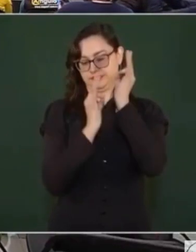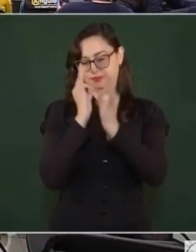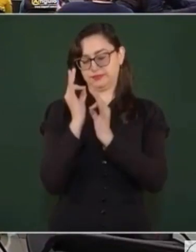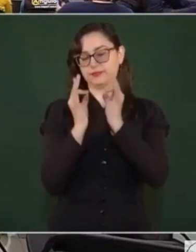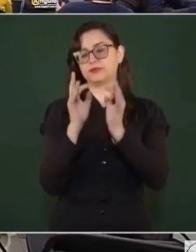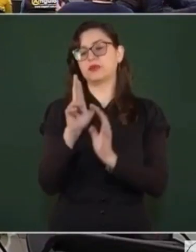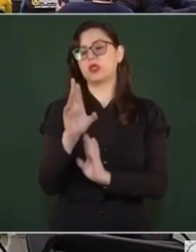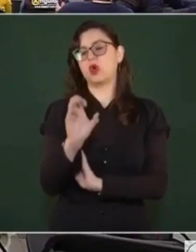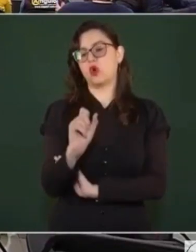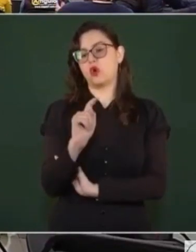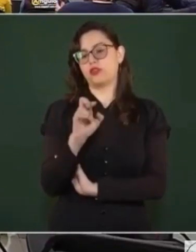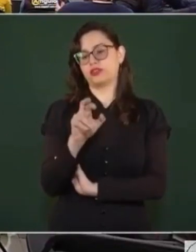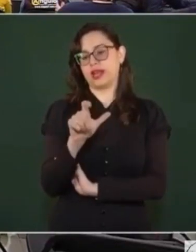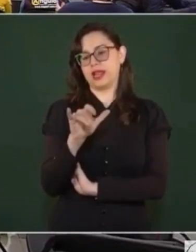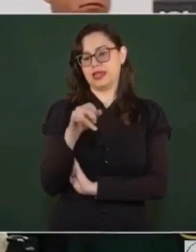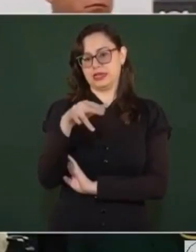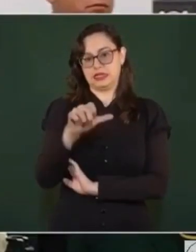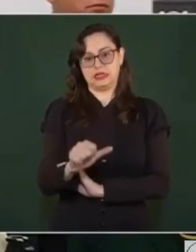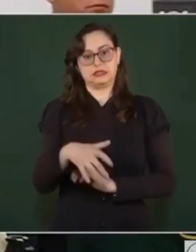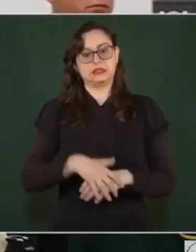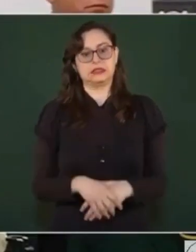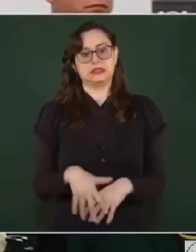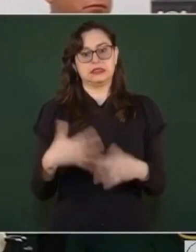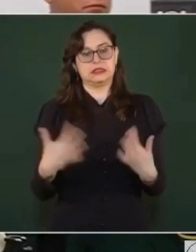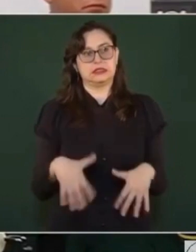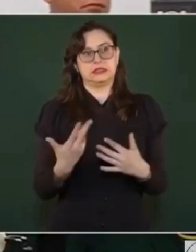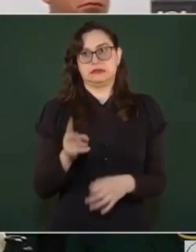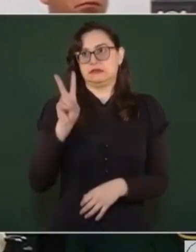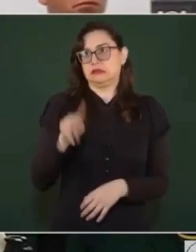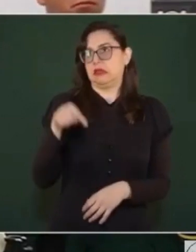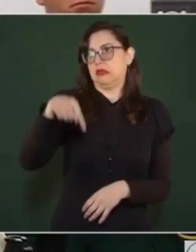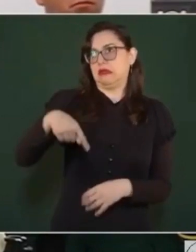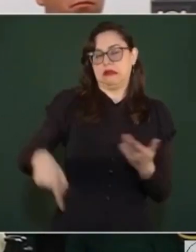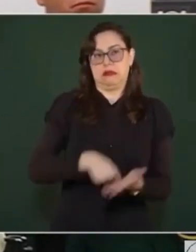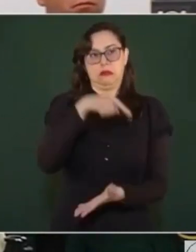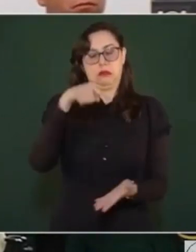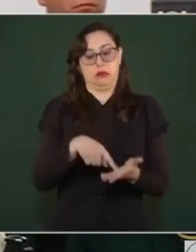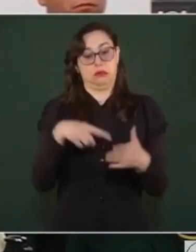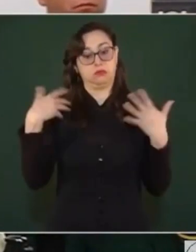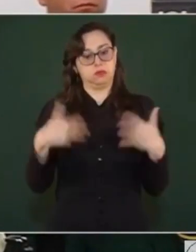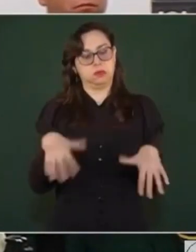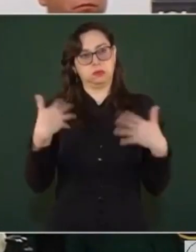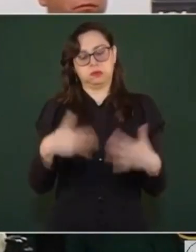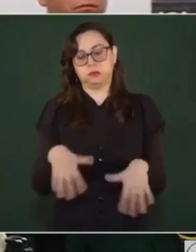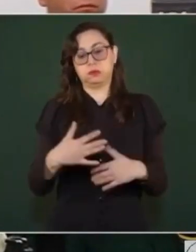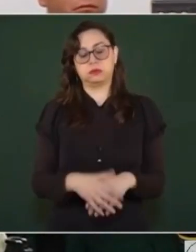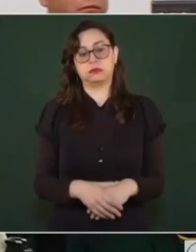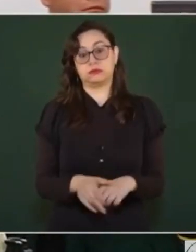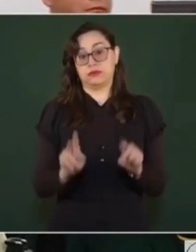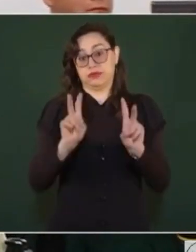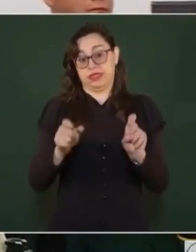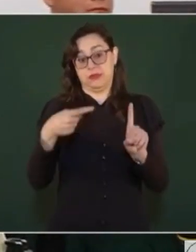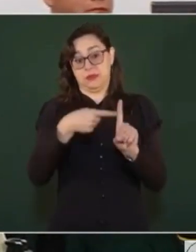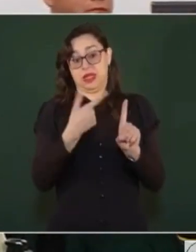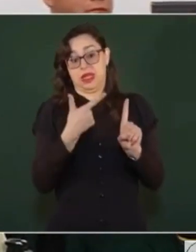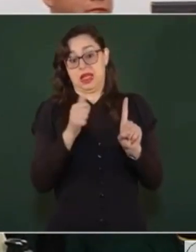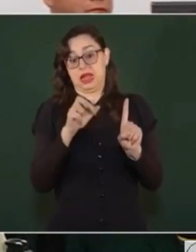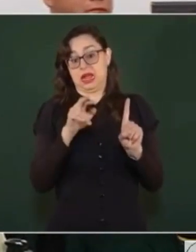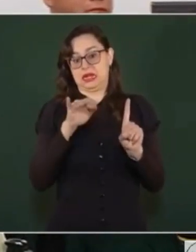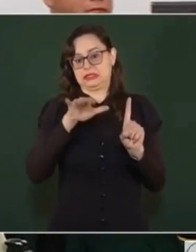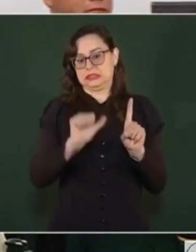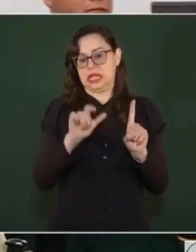tan emblemático por lo que significó para Genaro García Luna. No solo se trata de la tecnología, sino de los datos,